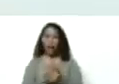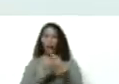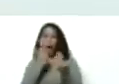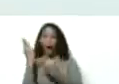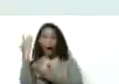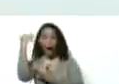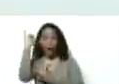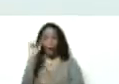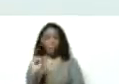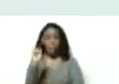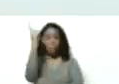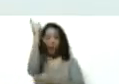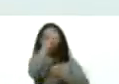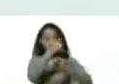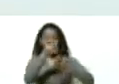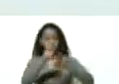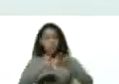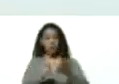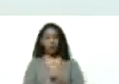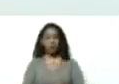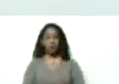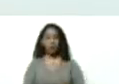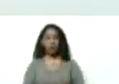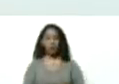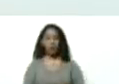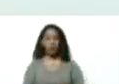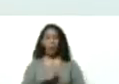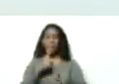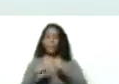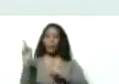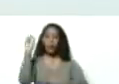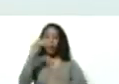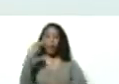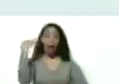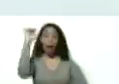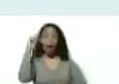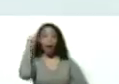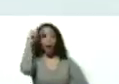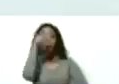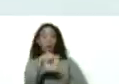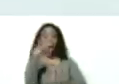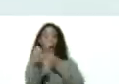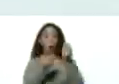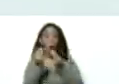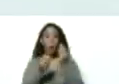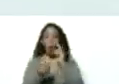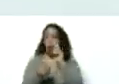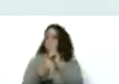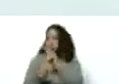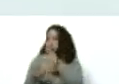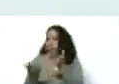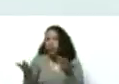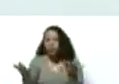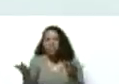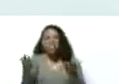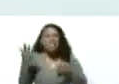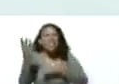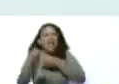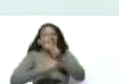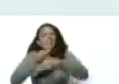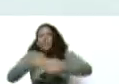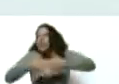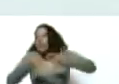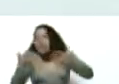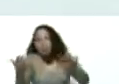en la primera línea. Pero también hay que ver cómo va la cosa, ¿qué estamos haciendo?